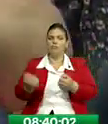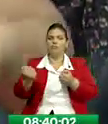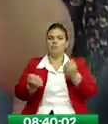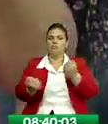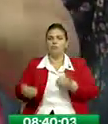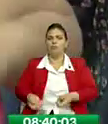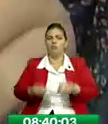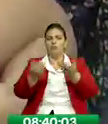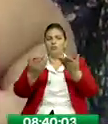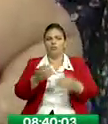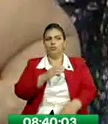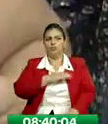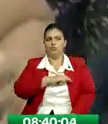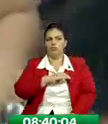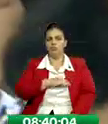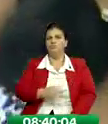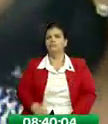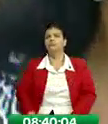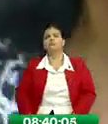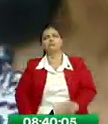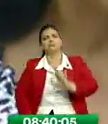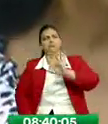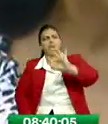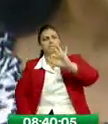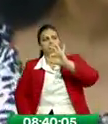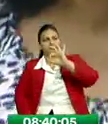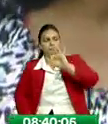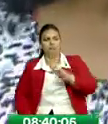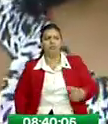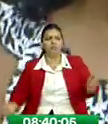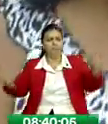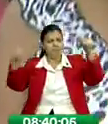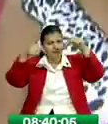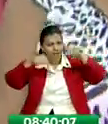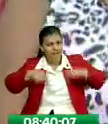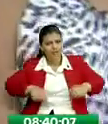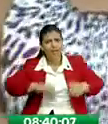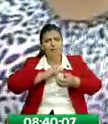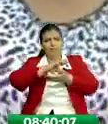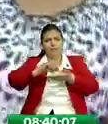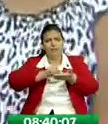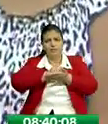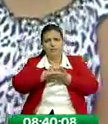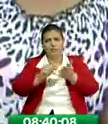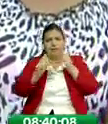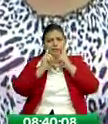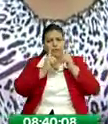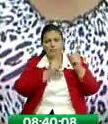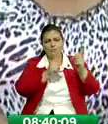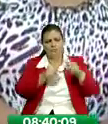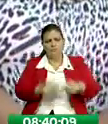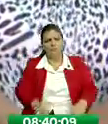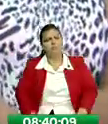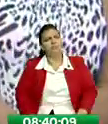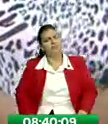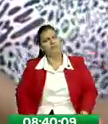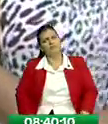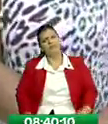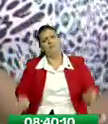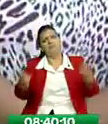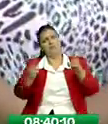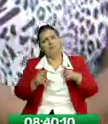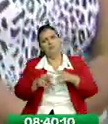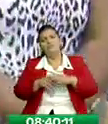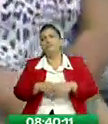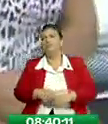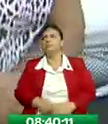Monte Sinaí también es Guayaquil. También, claro, sí, por acá viene el servicio, para acá viene la atención. ¿Usted qué tiene que decirnos,